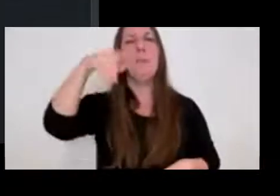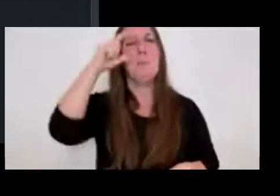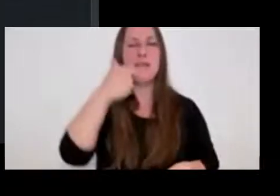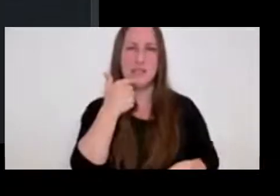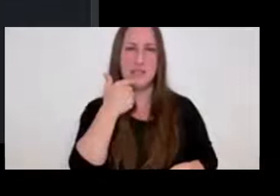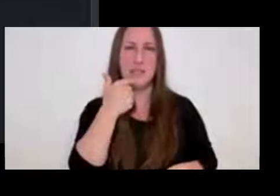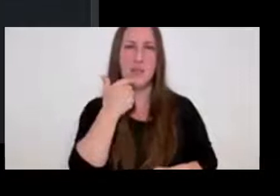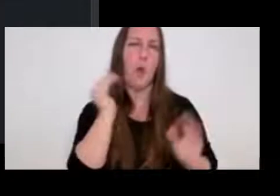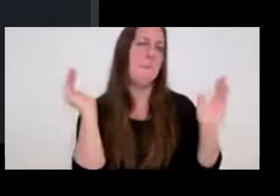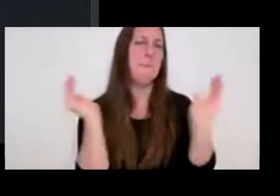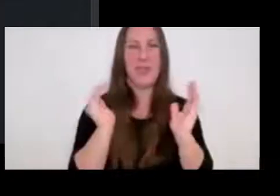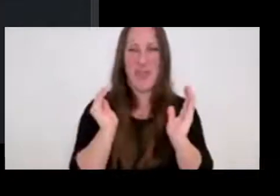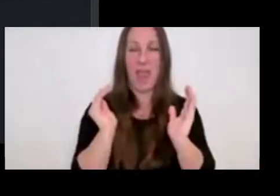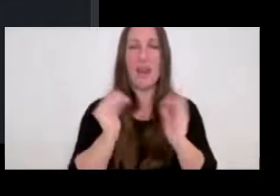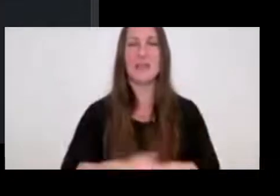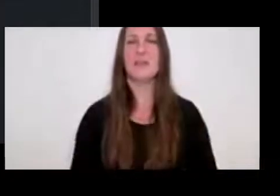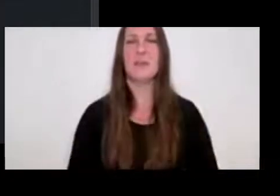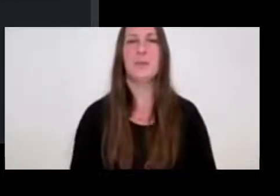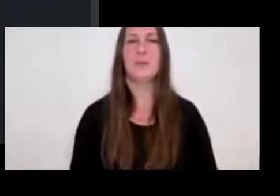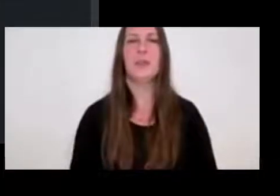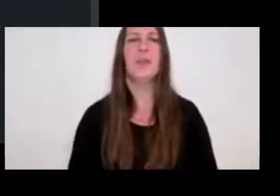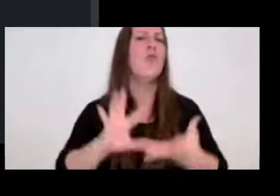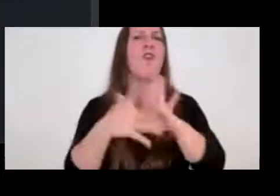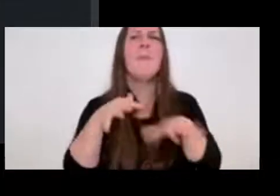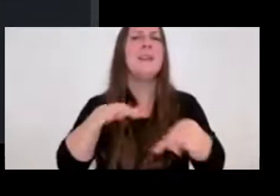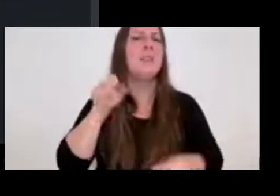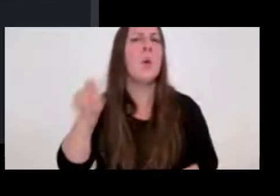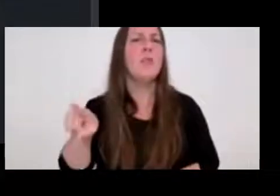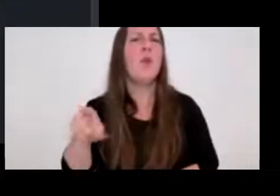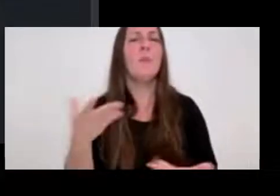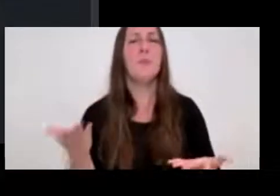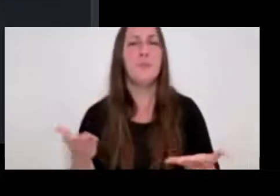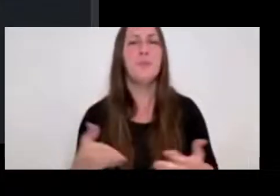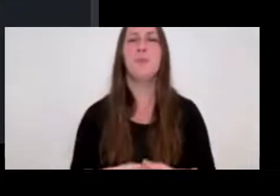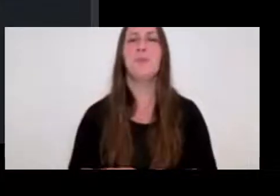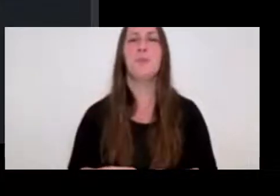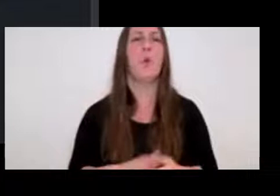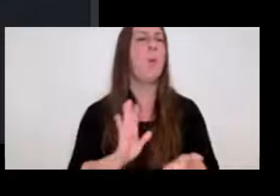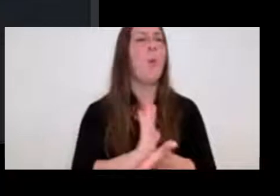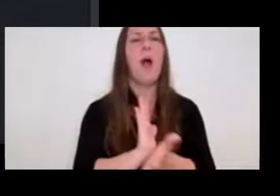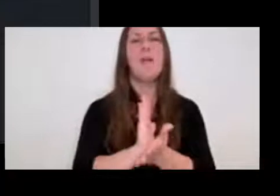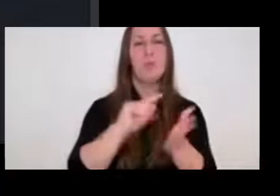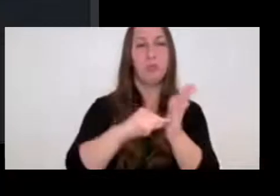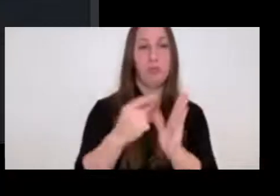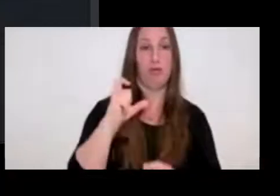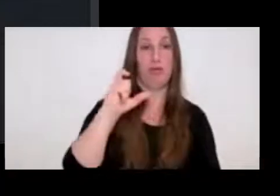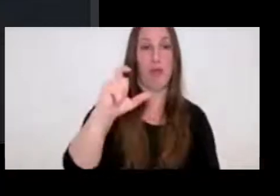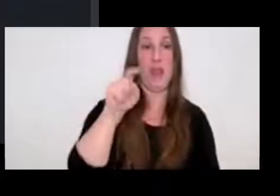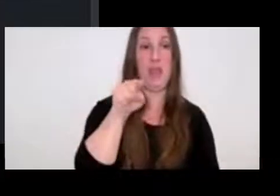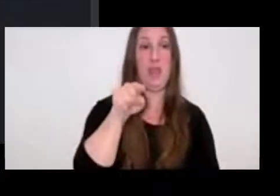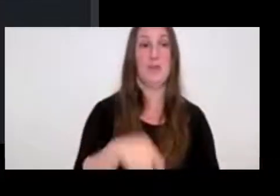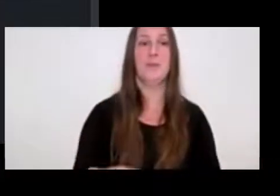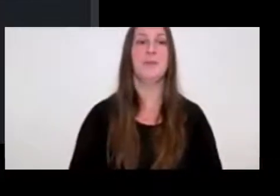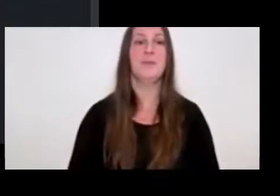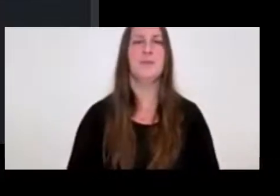¿no? Porque están en este punto C, por lo que yo vengo ya realizando